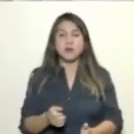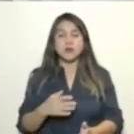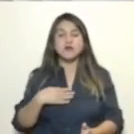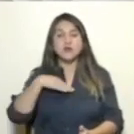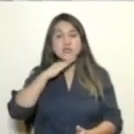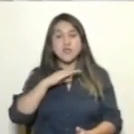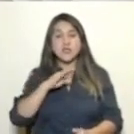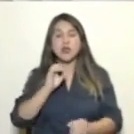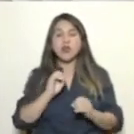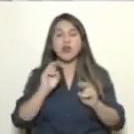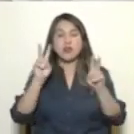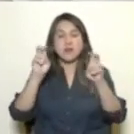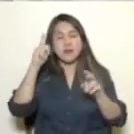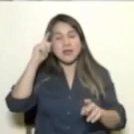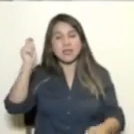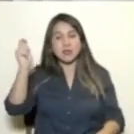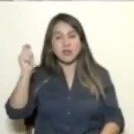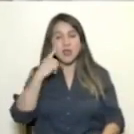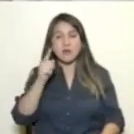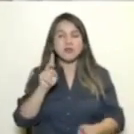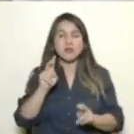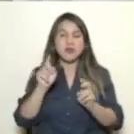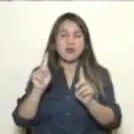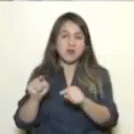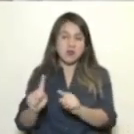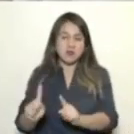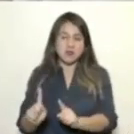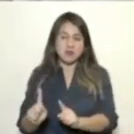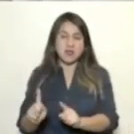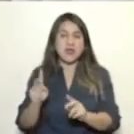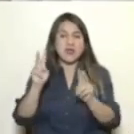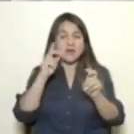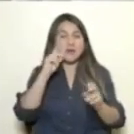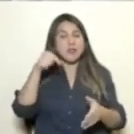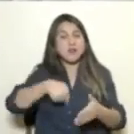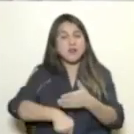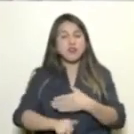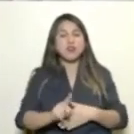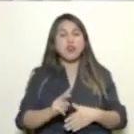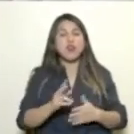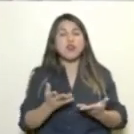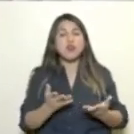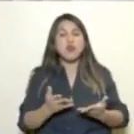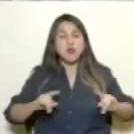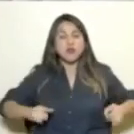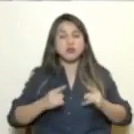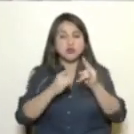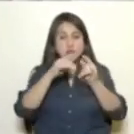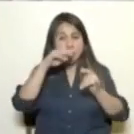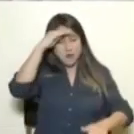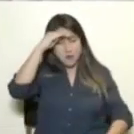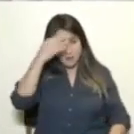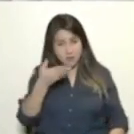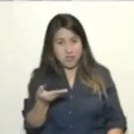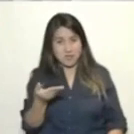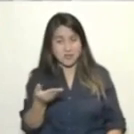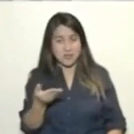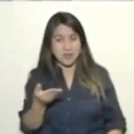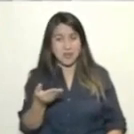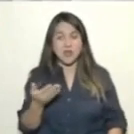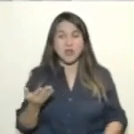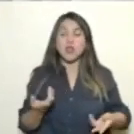términos teóricos el tema. Pero el tema no es ese. El tema es de fondo cómo usted va construyendo confianzas. Y